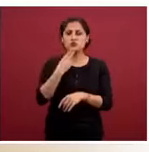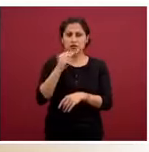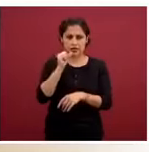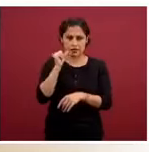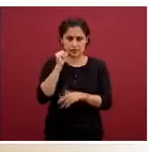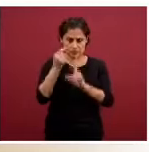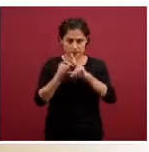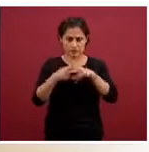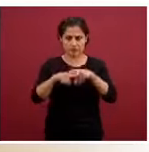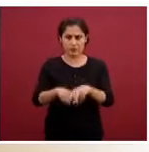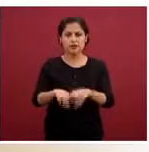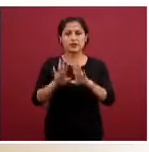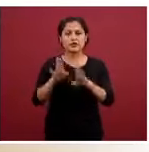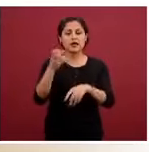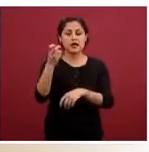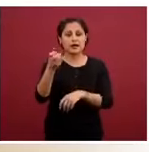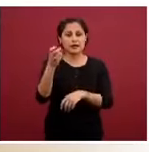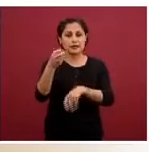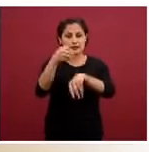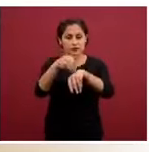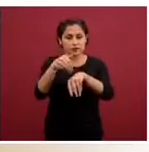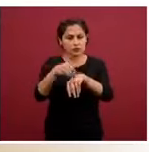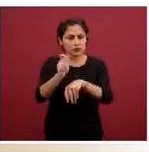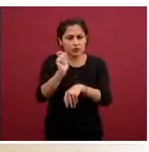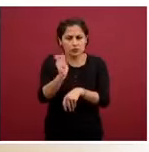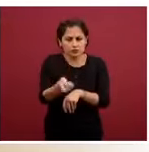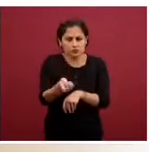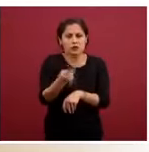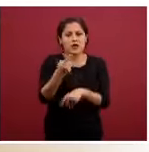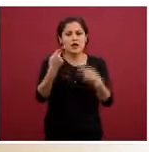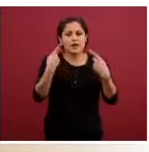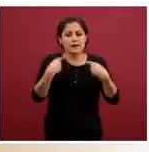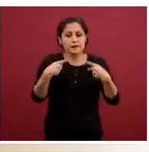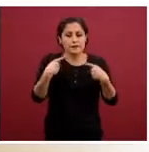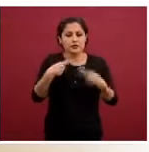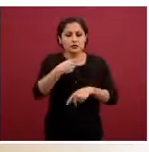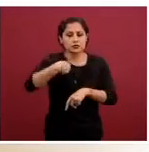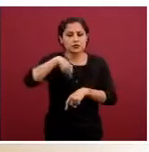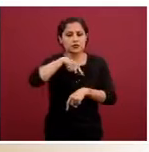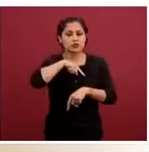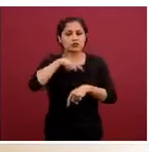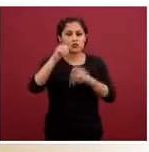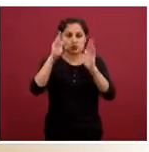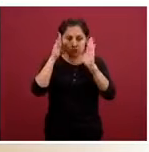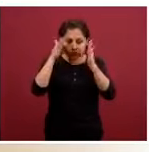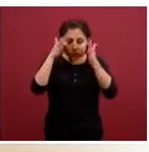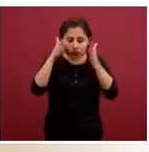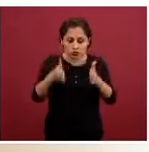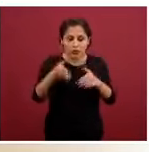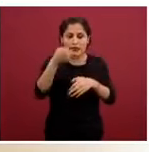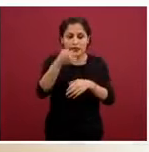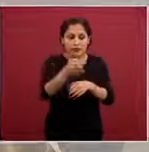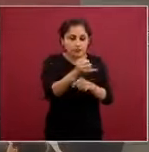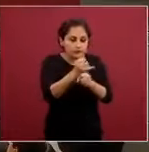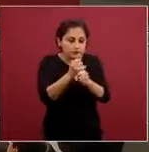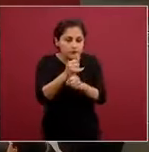porque además es un dato o es un grupo de personas sobre el cual queremos enfocar la información.